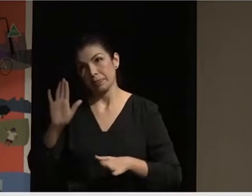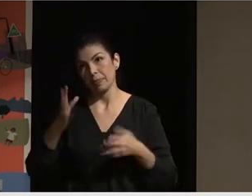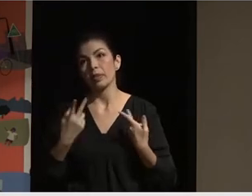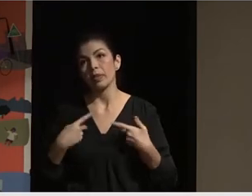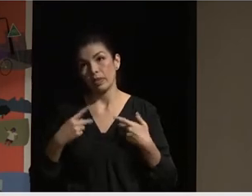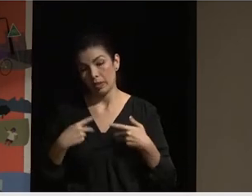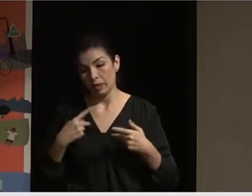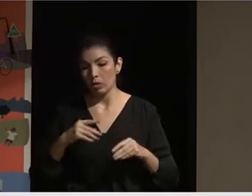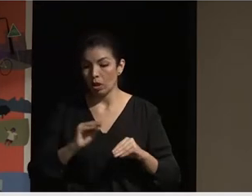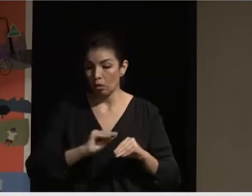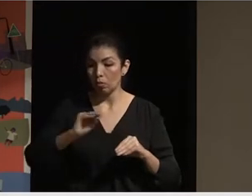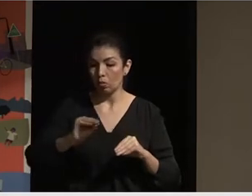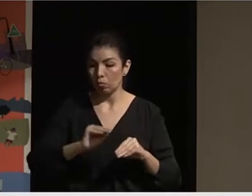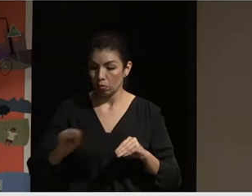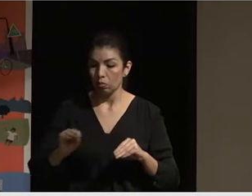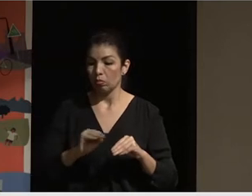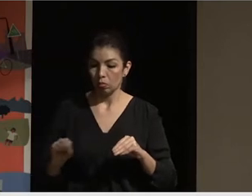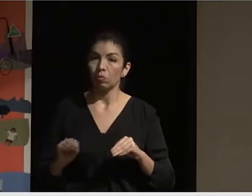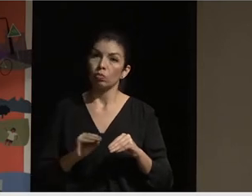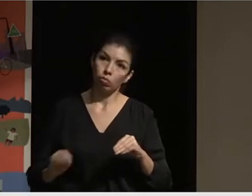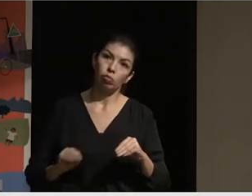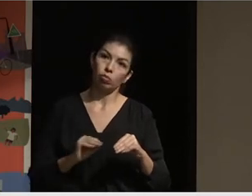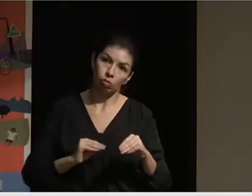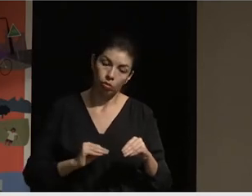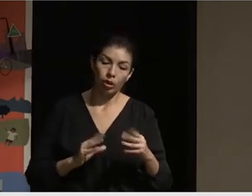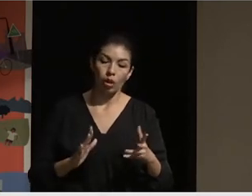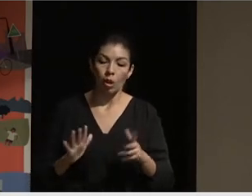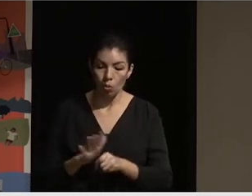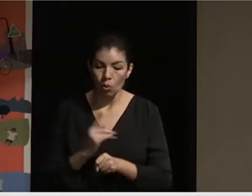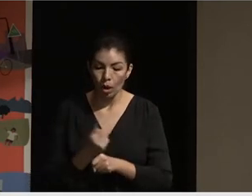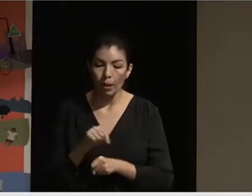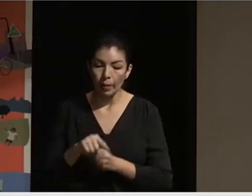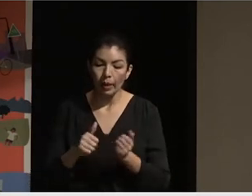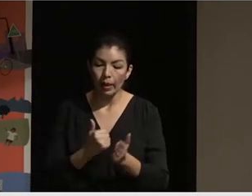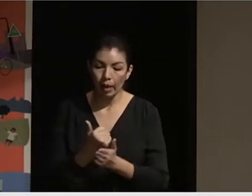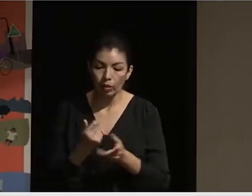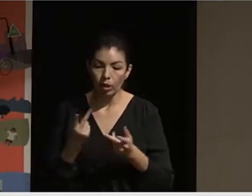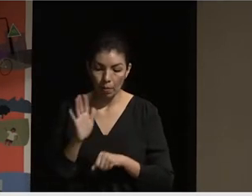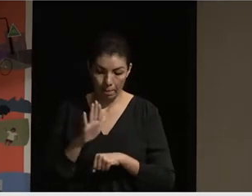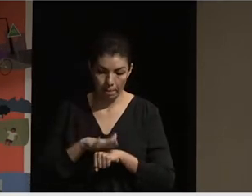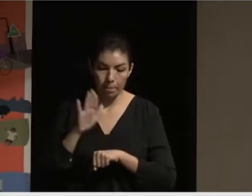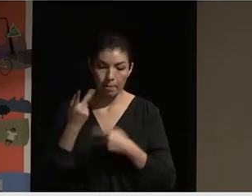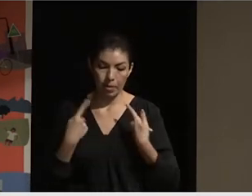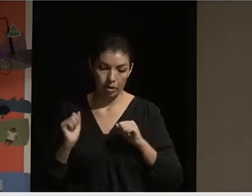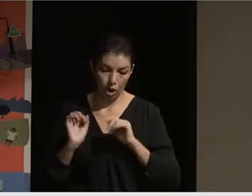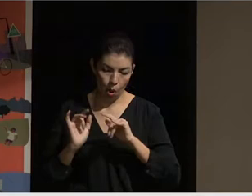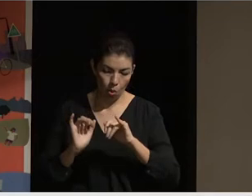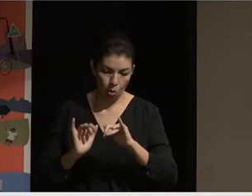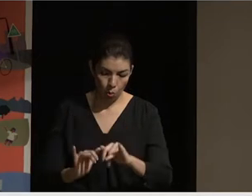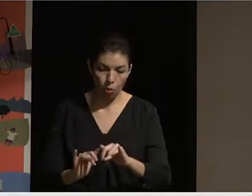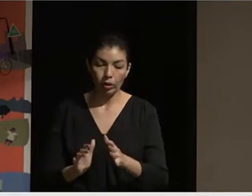irregulares o asentamientos irregulares, pues llegan y se montan sobre esas infraestructuras, entonces también hay una gentrificación en las periferias, ¿no? Lo veo yo